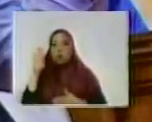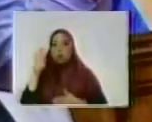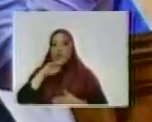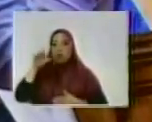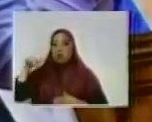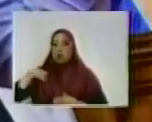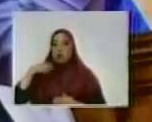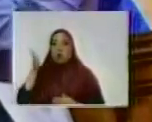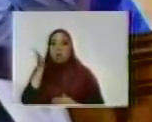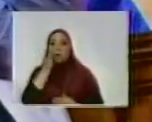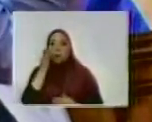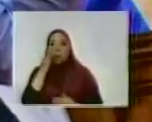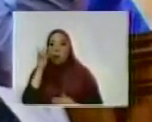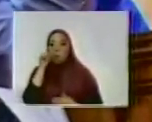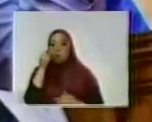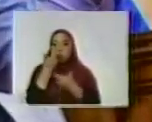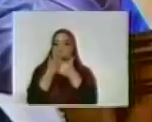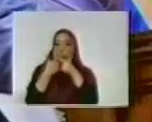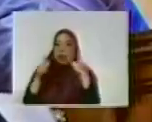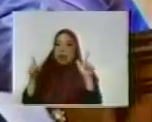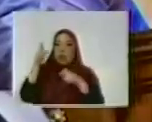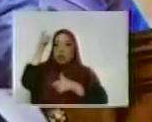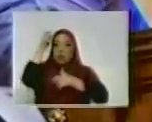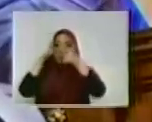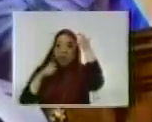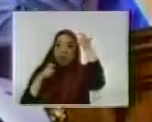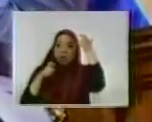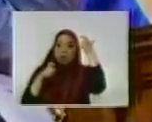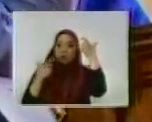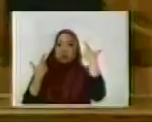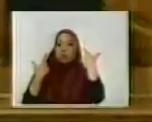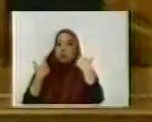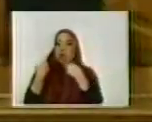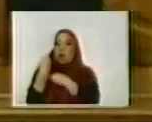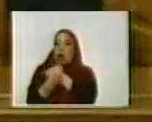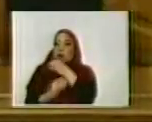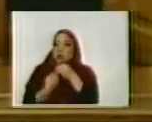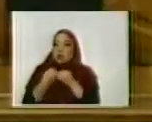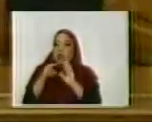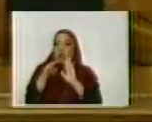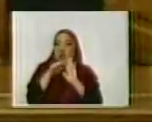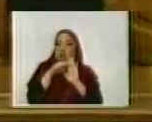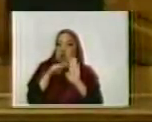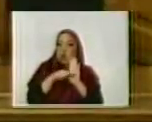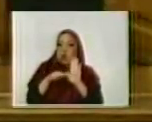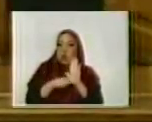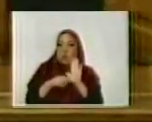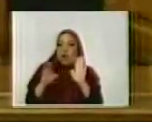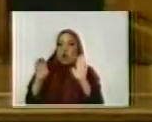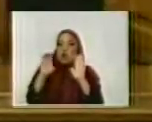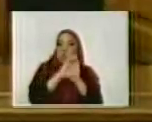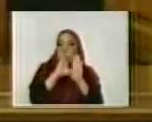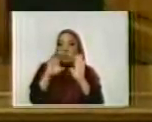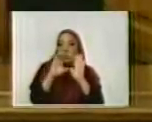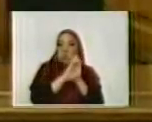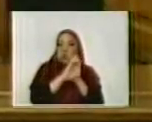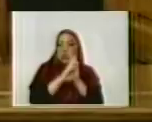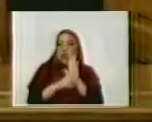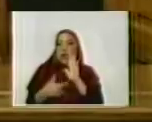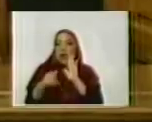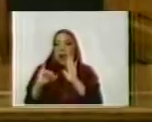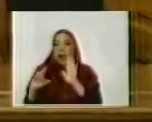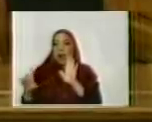nuestros padres, padre Bolívar, el padre Chávez, hacer cumplir esta constitución, las leyes de la